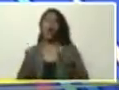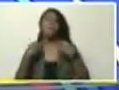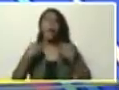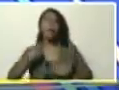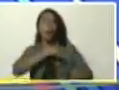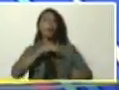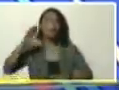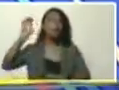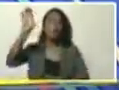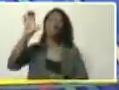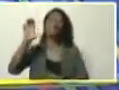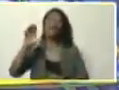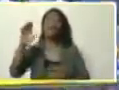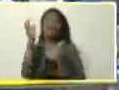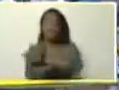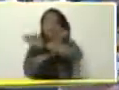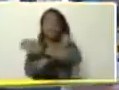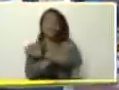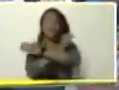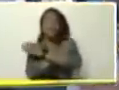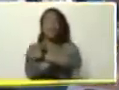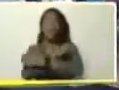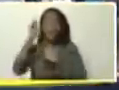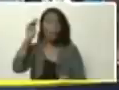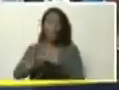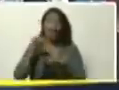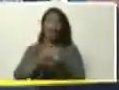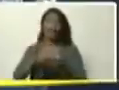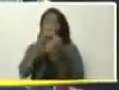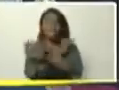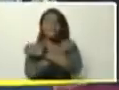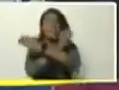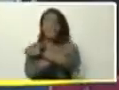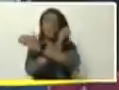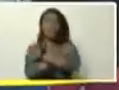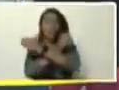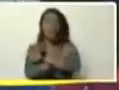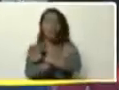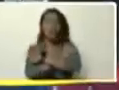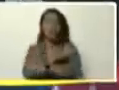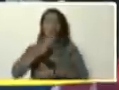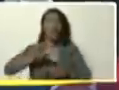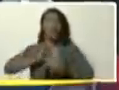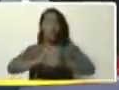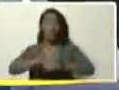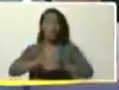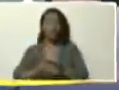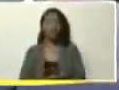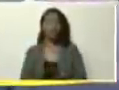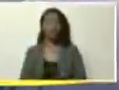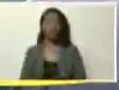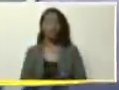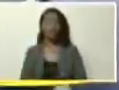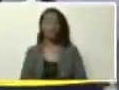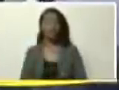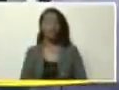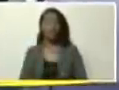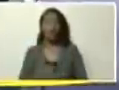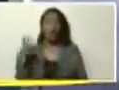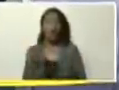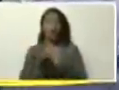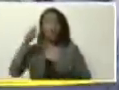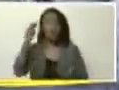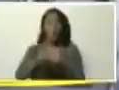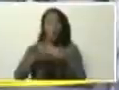nuestra patria. ¡Felicitaciones, Miranda! ¡Felicitaciones, Héctor Rodríguez! Con Miranda